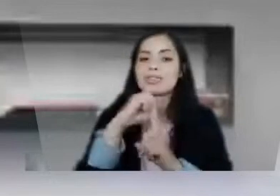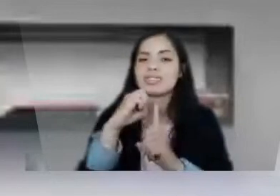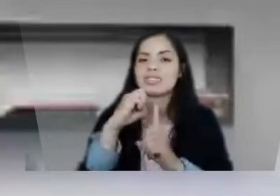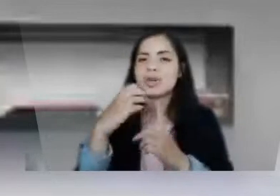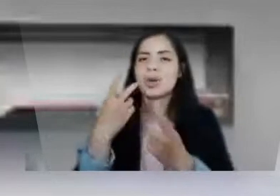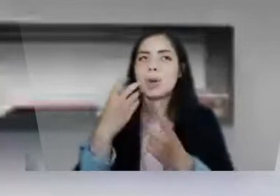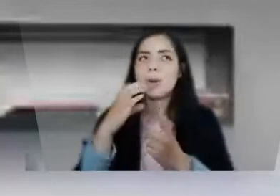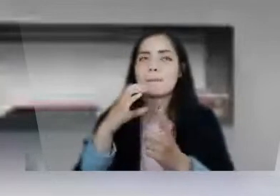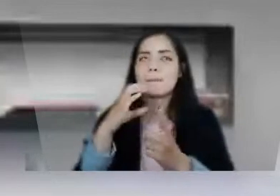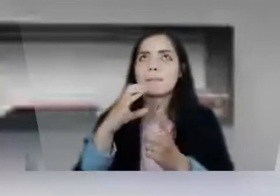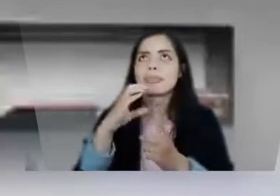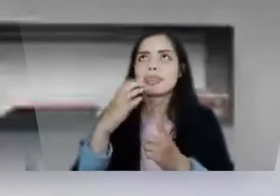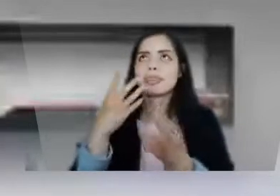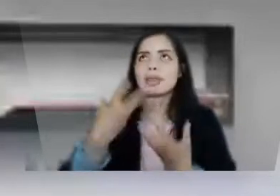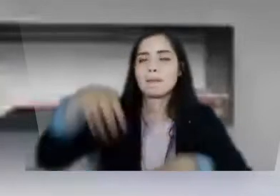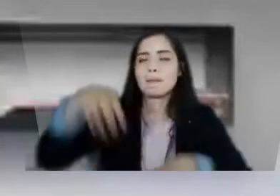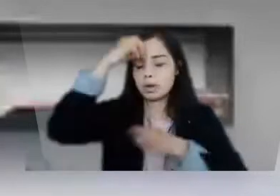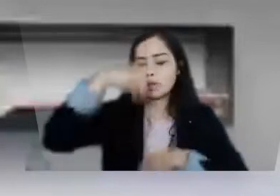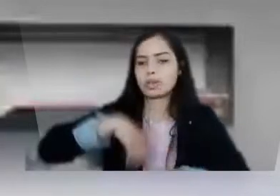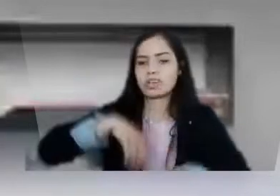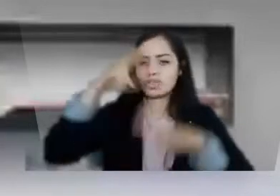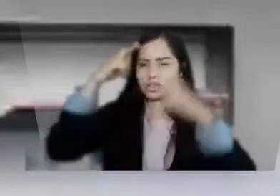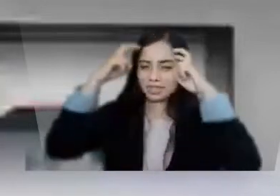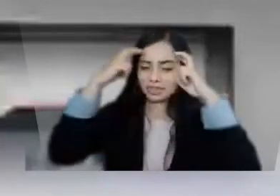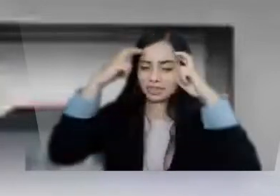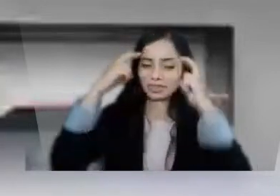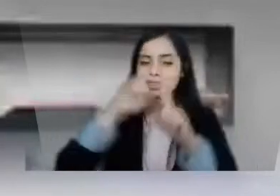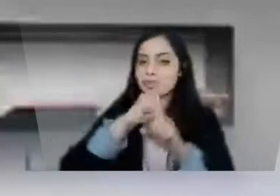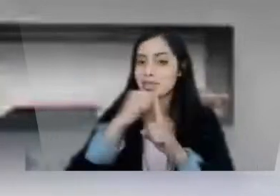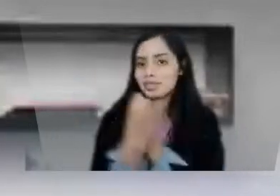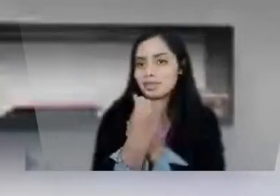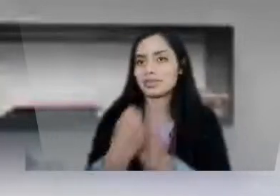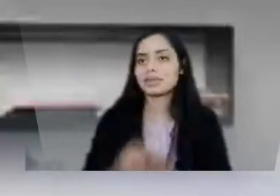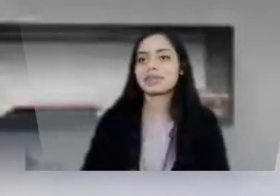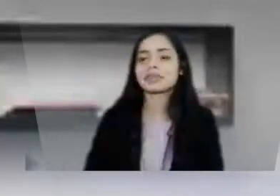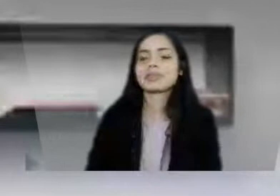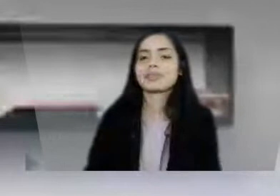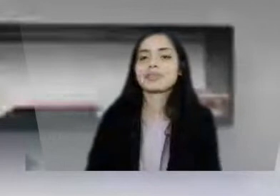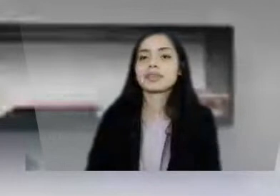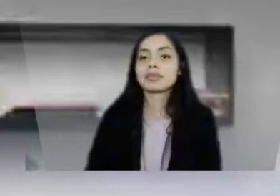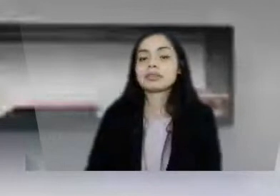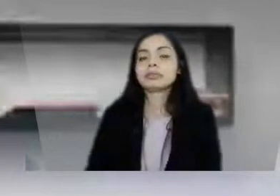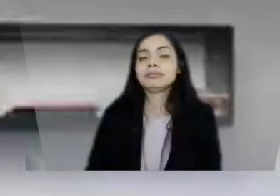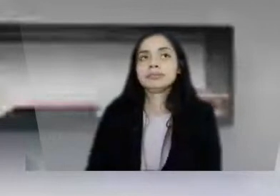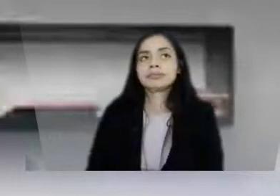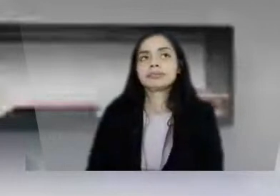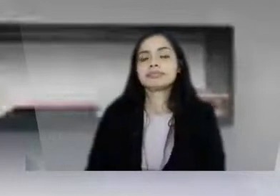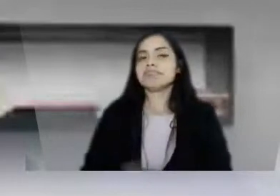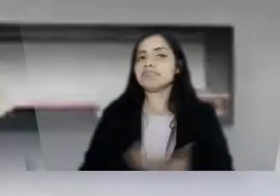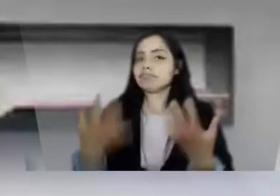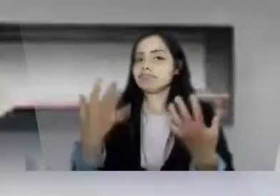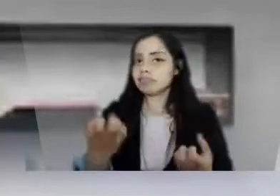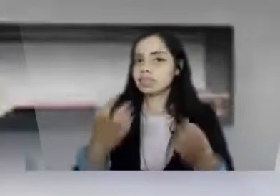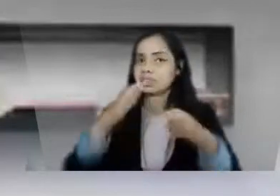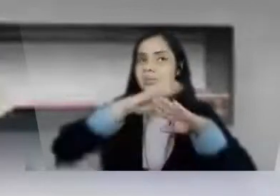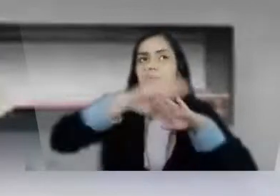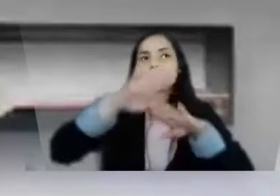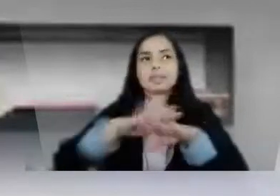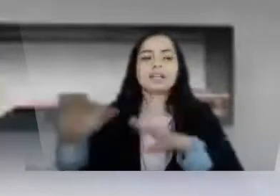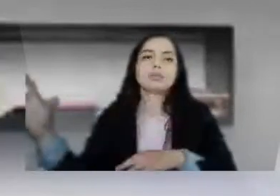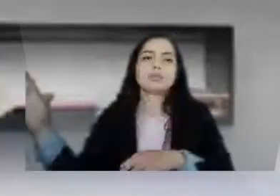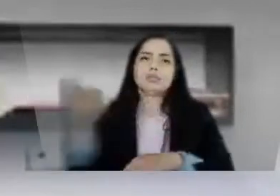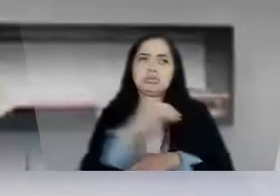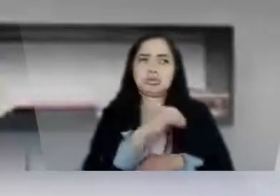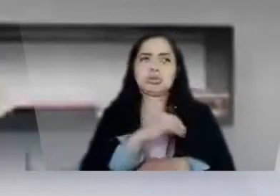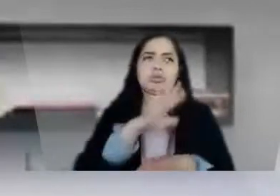territorios. Quisiera extenderle un cordial saludo a muchas personas que nos acompañan, no solamente desde Bogotá, sino también desde Medellín,